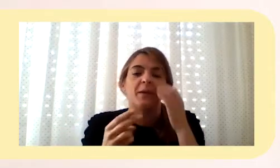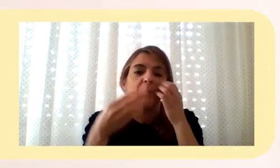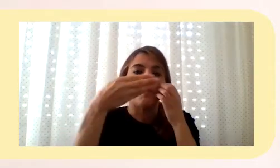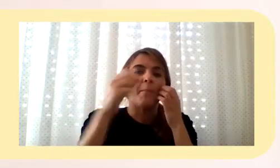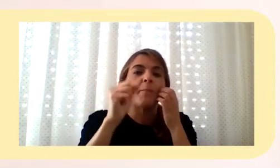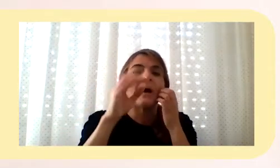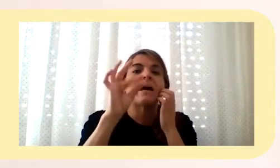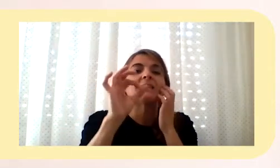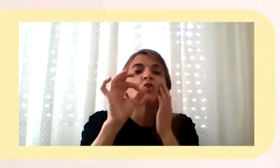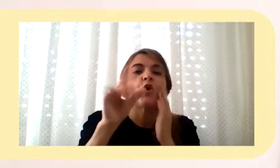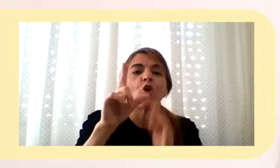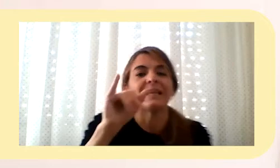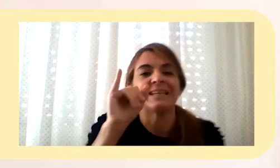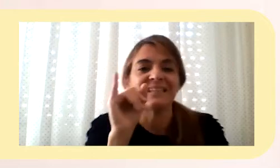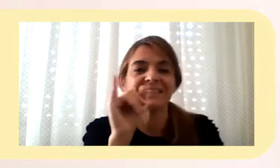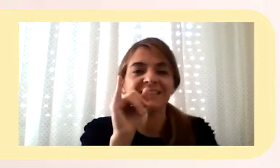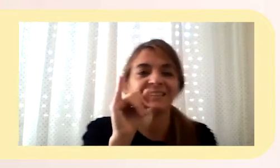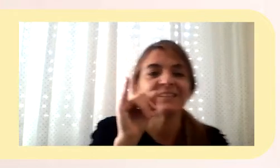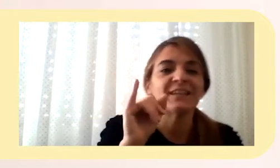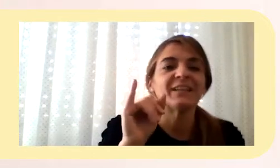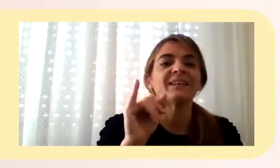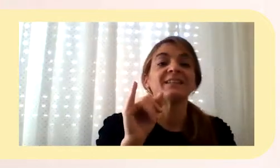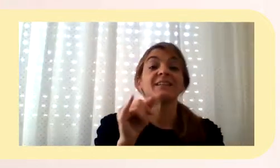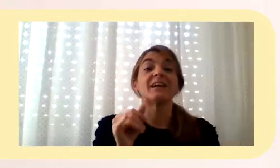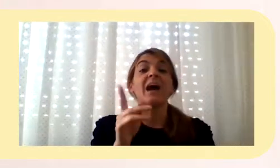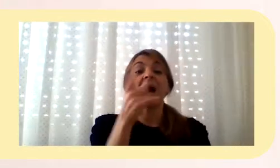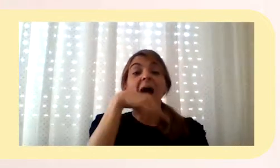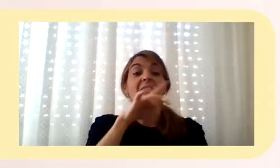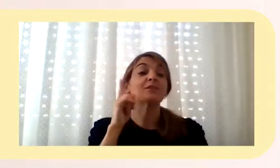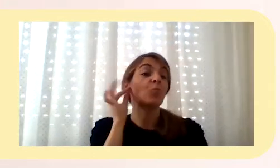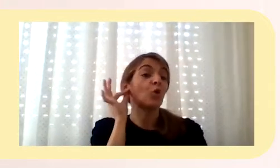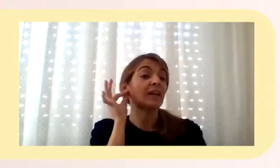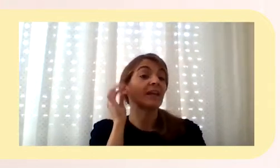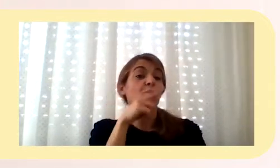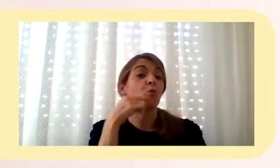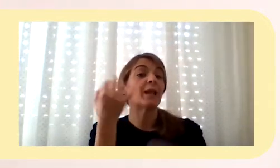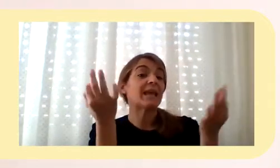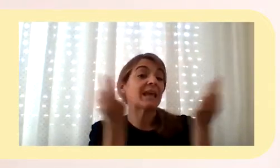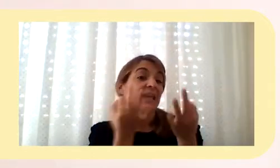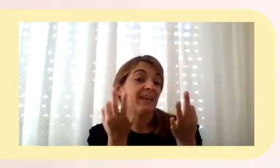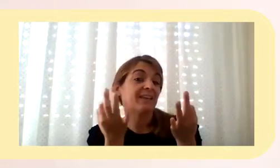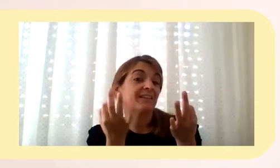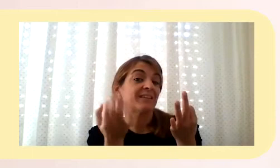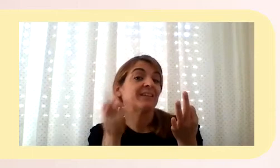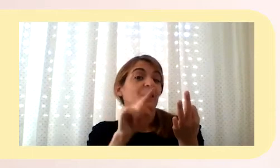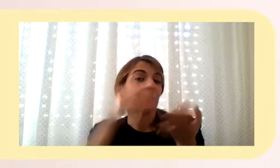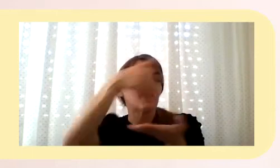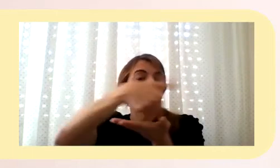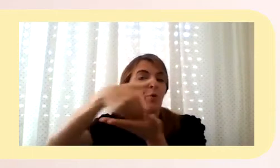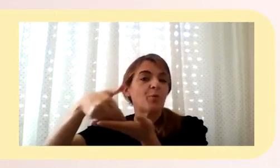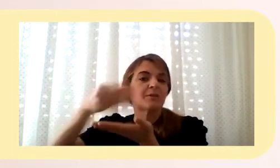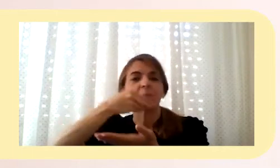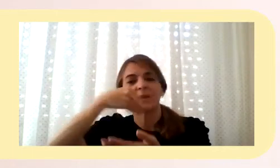Rahmatullaye, acerca de qué nos duele a las mujeres, y nos van a proponer también algunas propuestas de